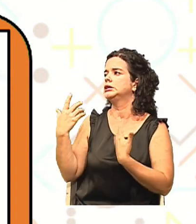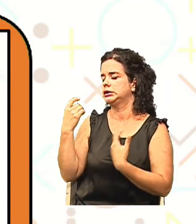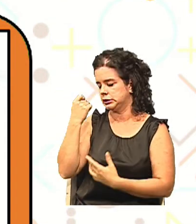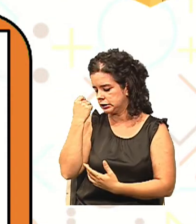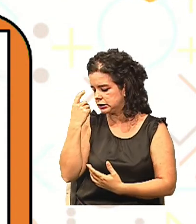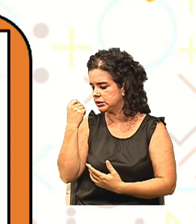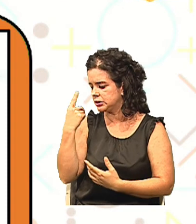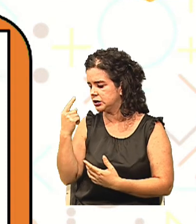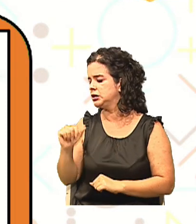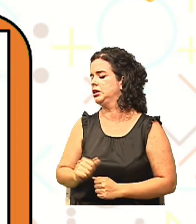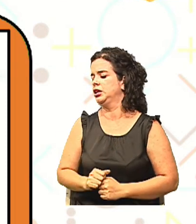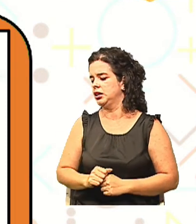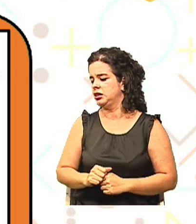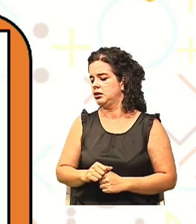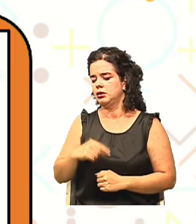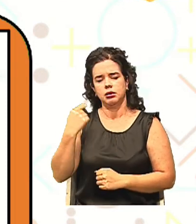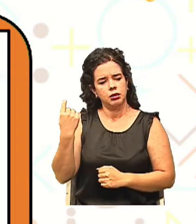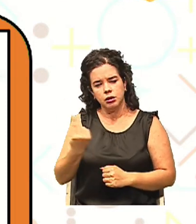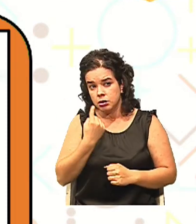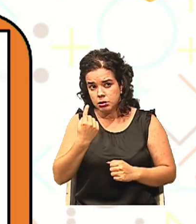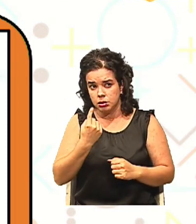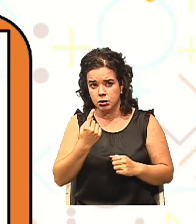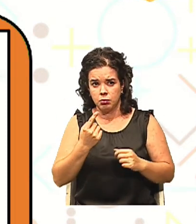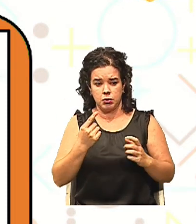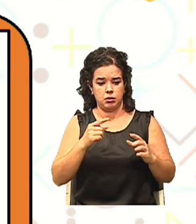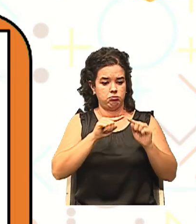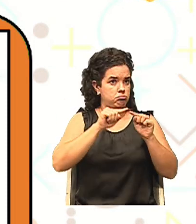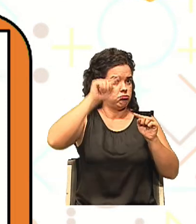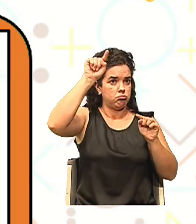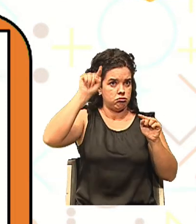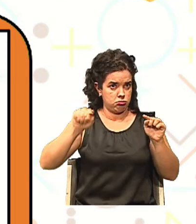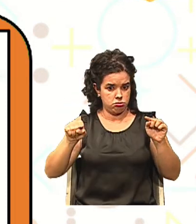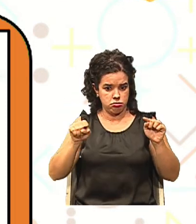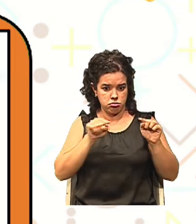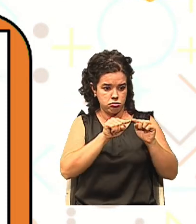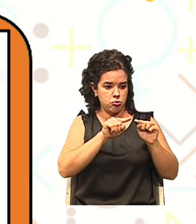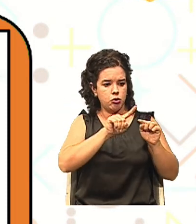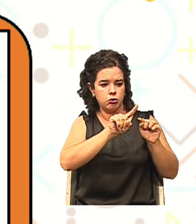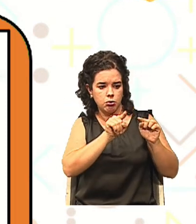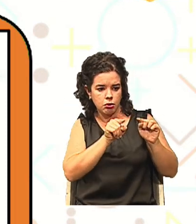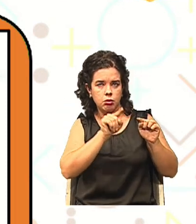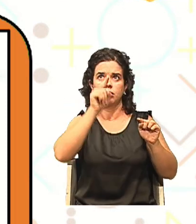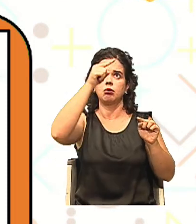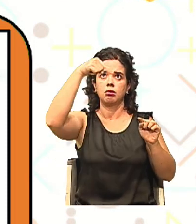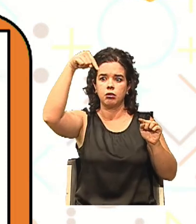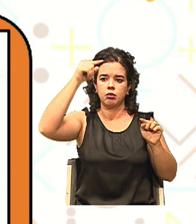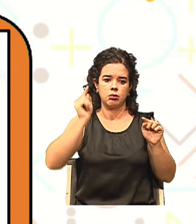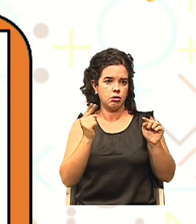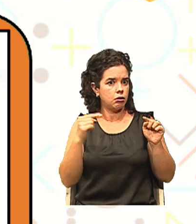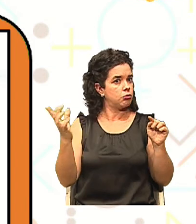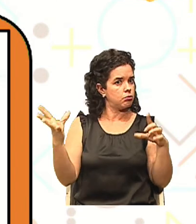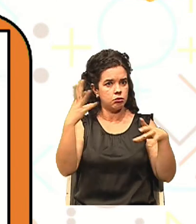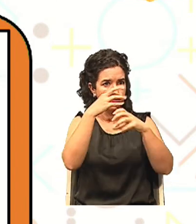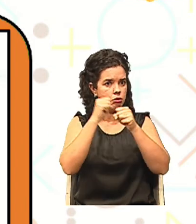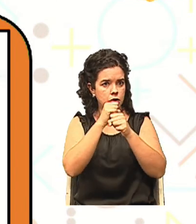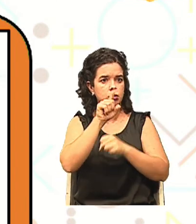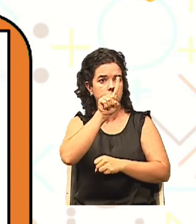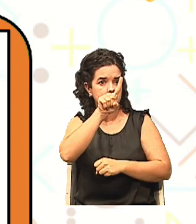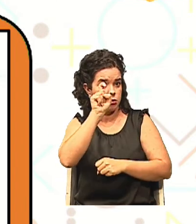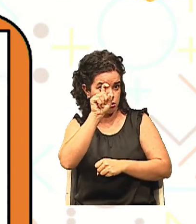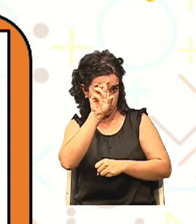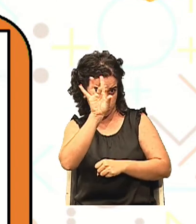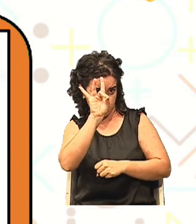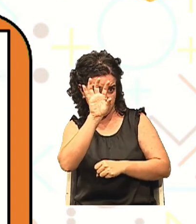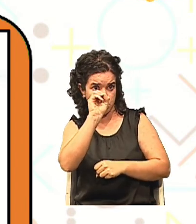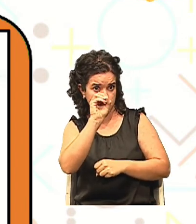todo triángulo siempre van a sumar los ángulos 180. 180 grados. Ah, ok. Y los